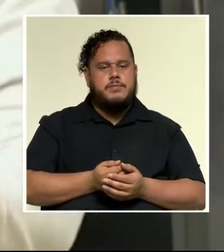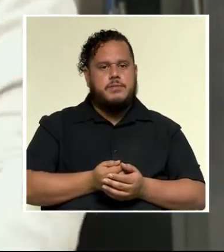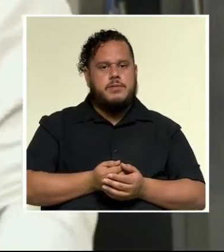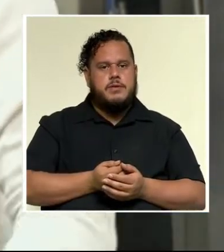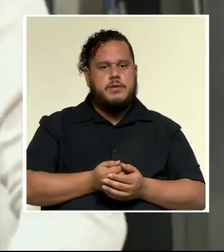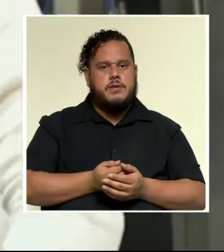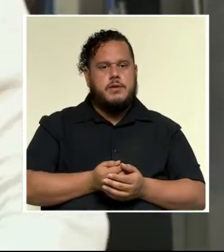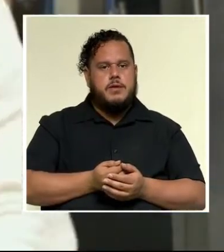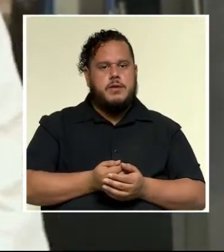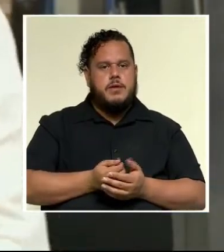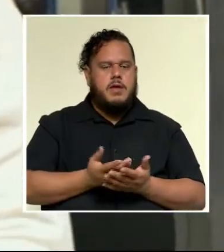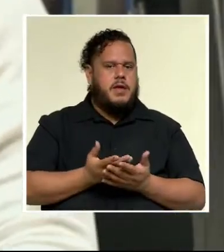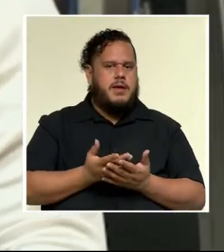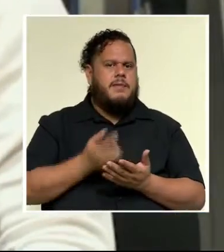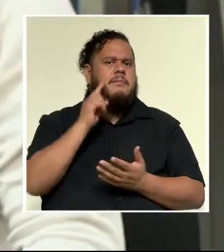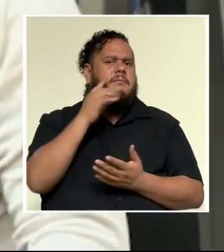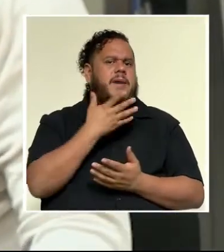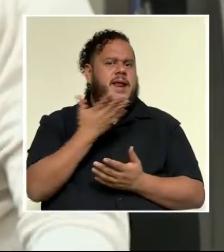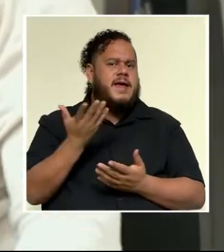a expensas de qué,